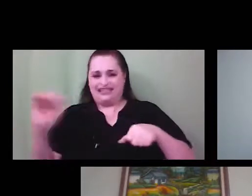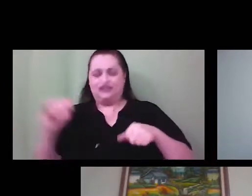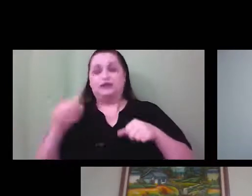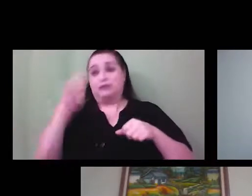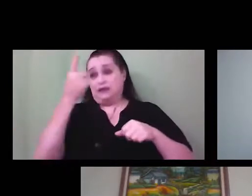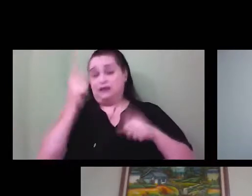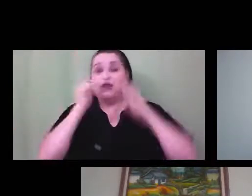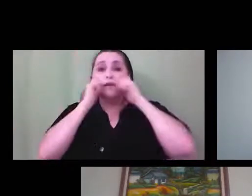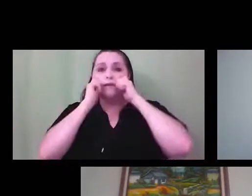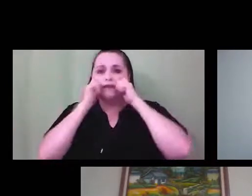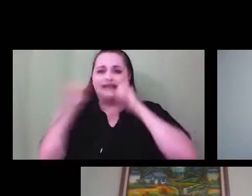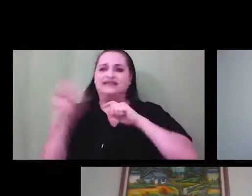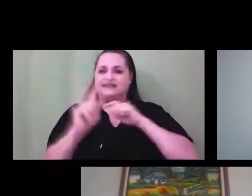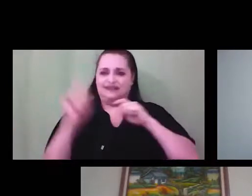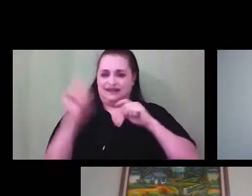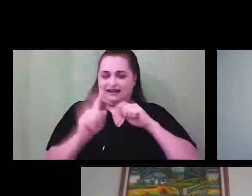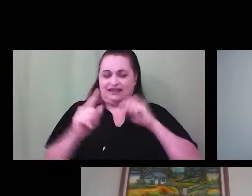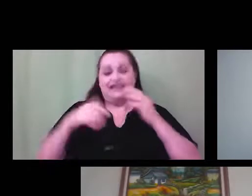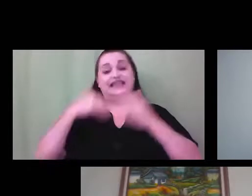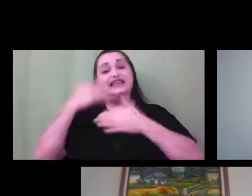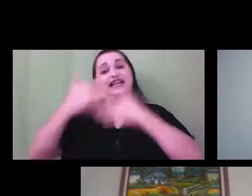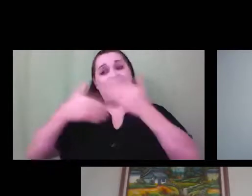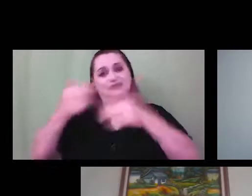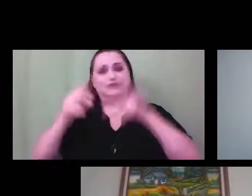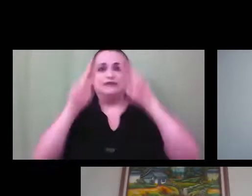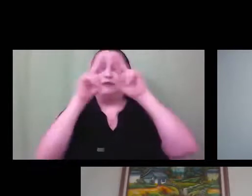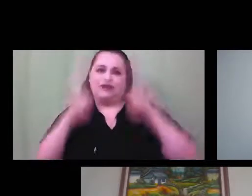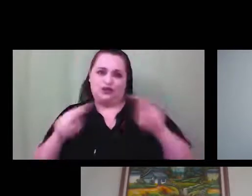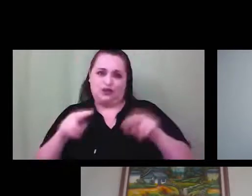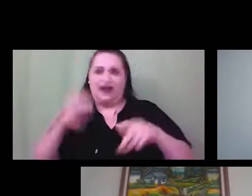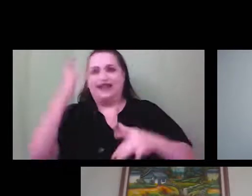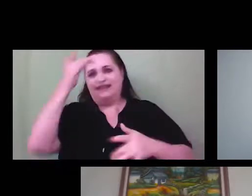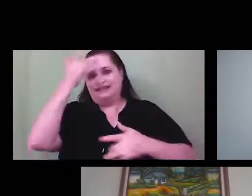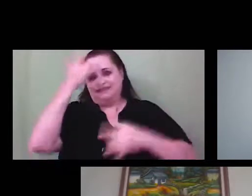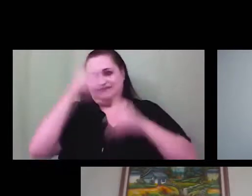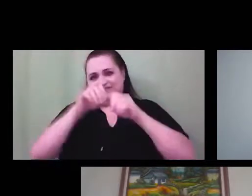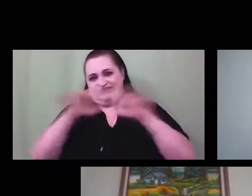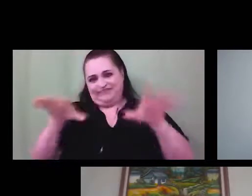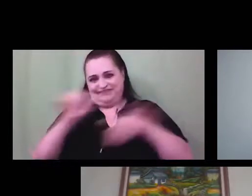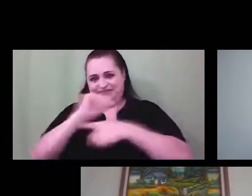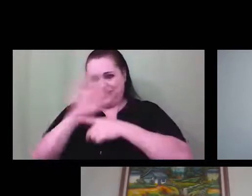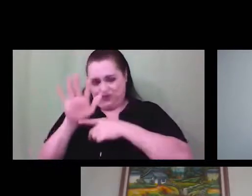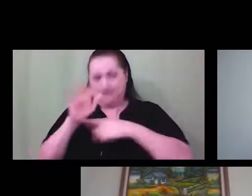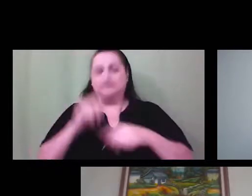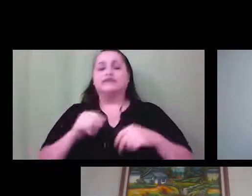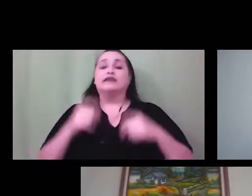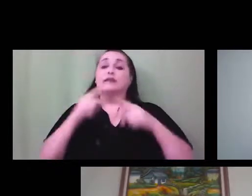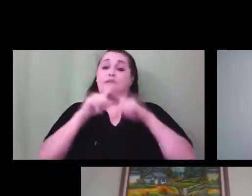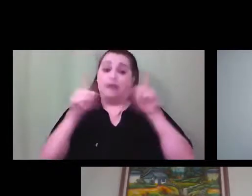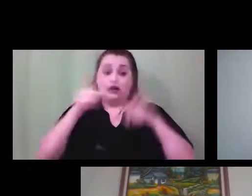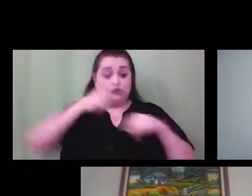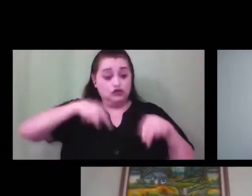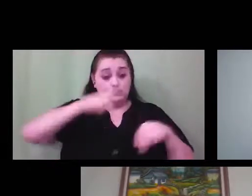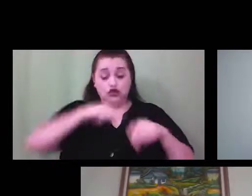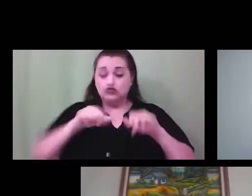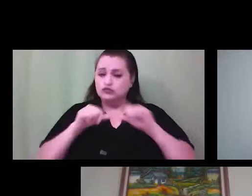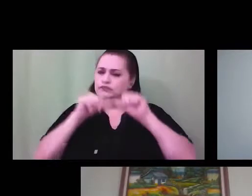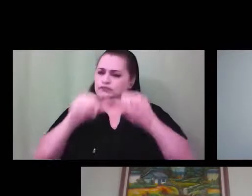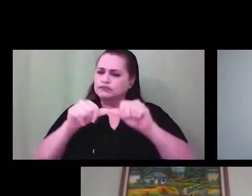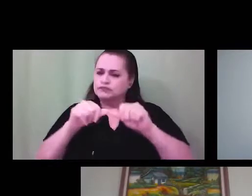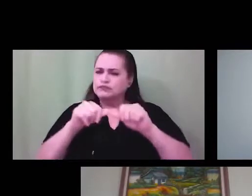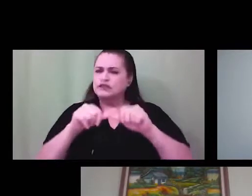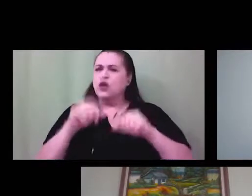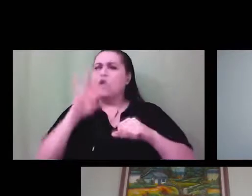presencial, ¿verdad? Y luego ya un poquito virtual por el tema de pandemia y demás. pero estuvimos más